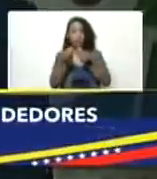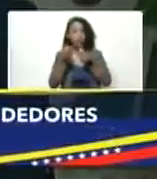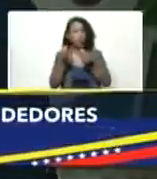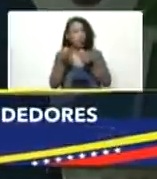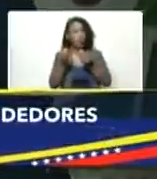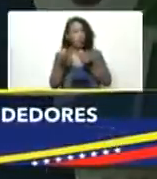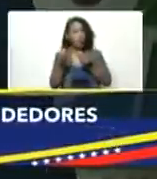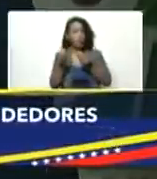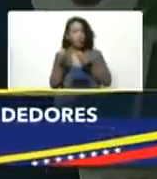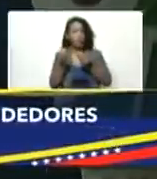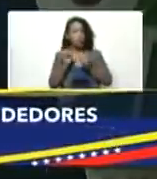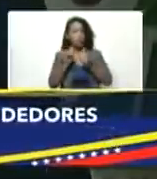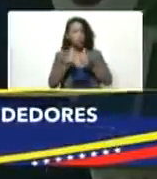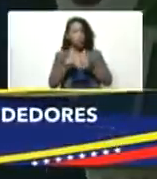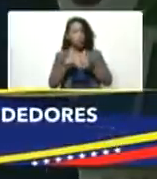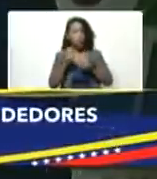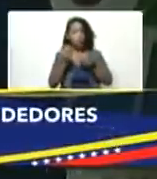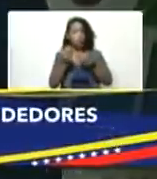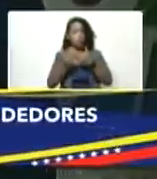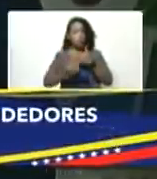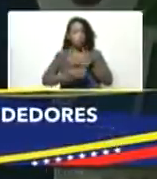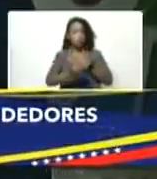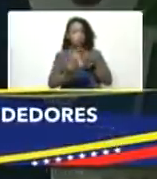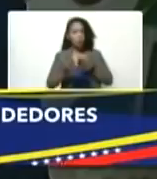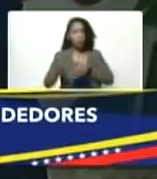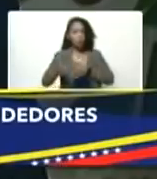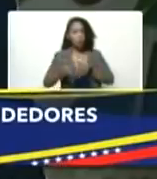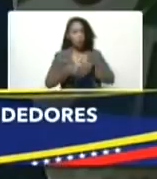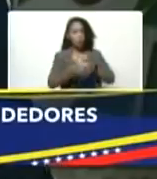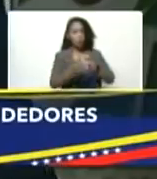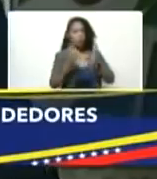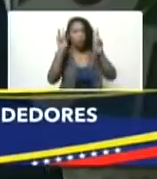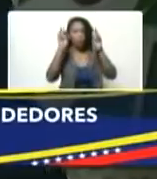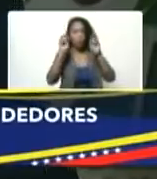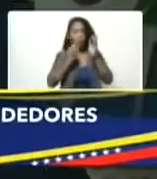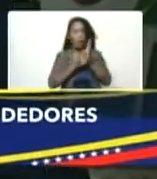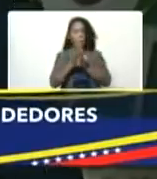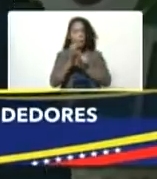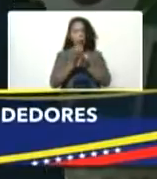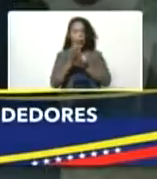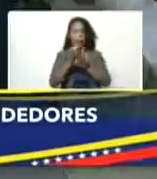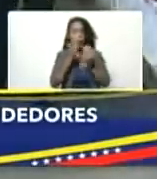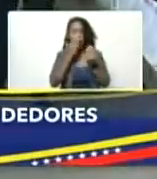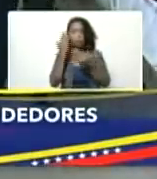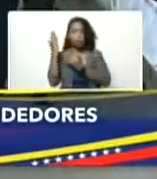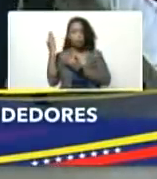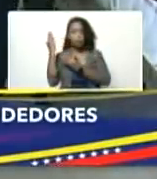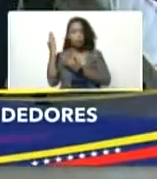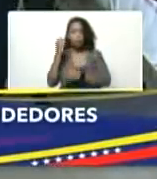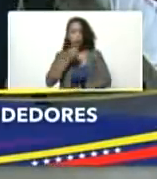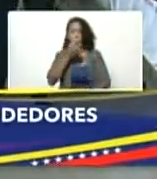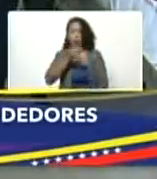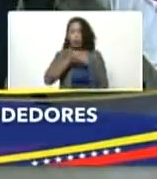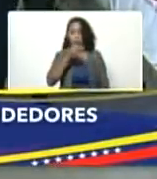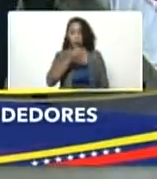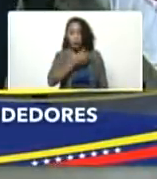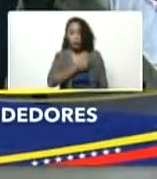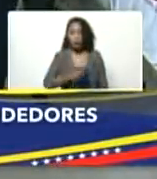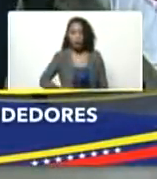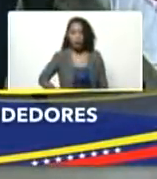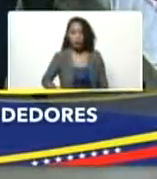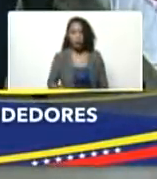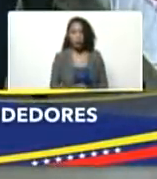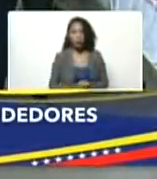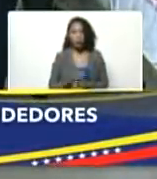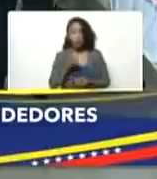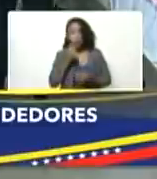cómo se surge y cómo va el encaminamiento de estos nuevos emprendedores. Adelante. Buenas tardes, presidente.